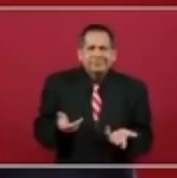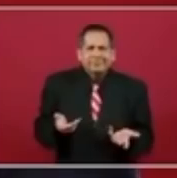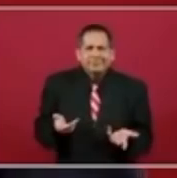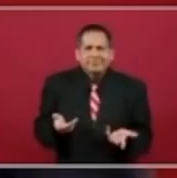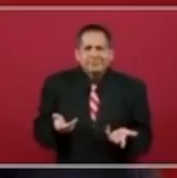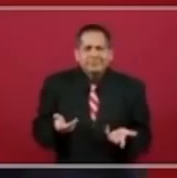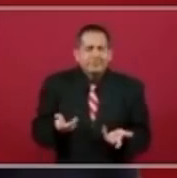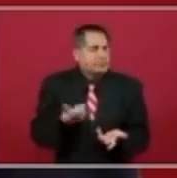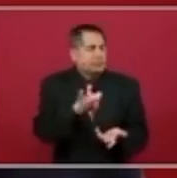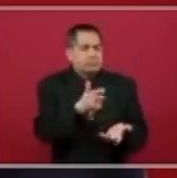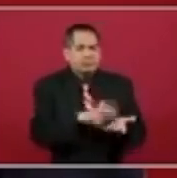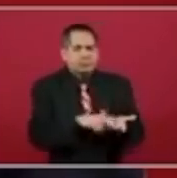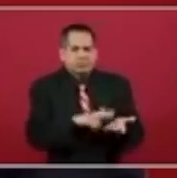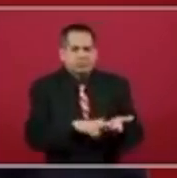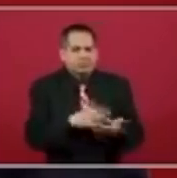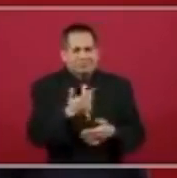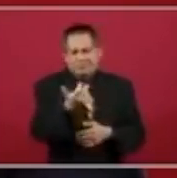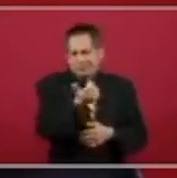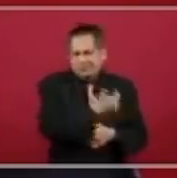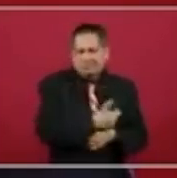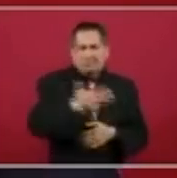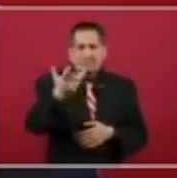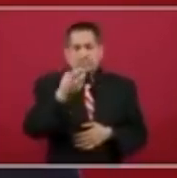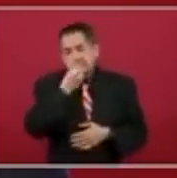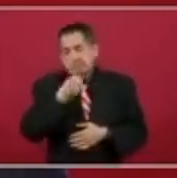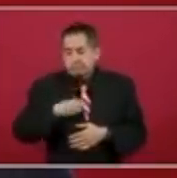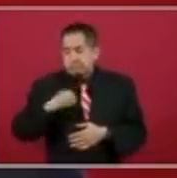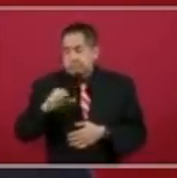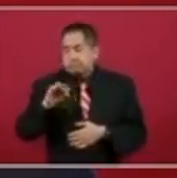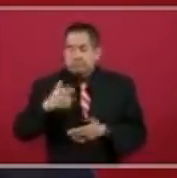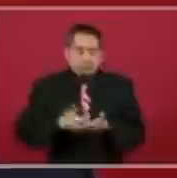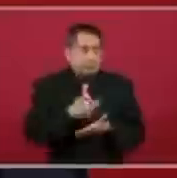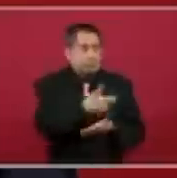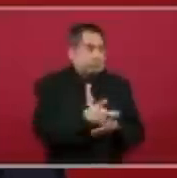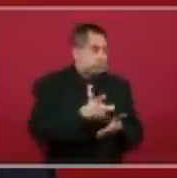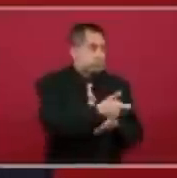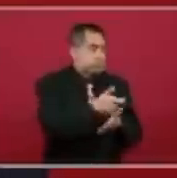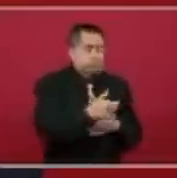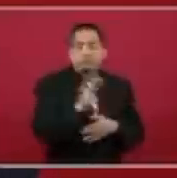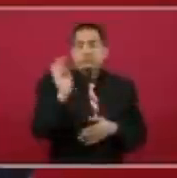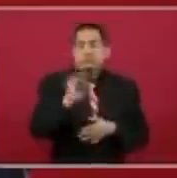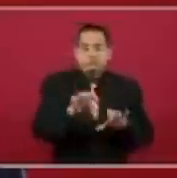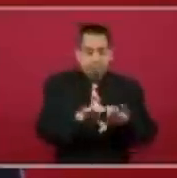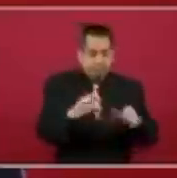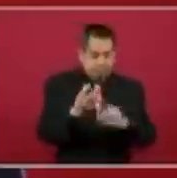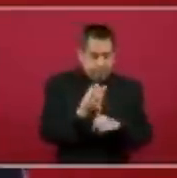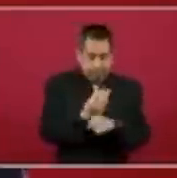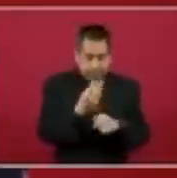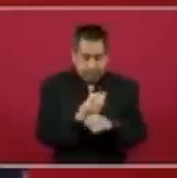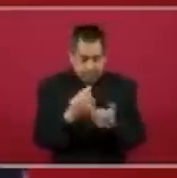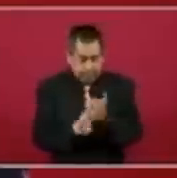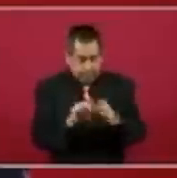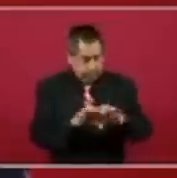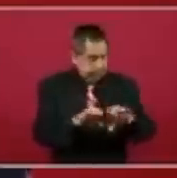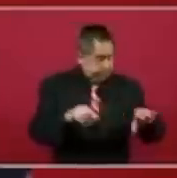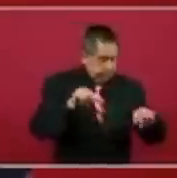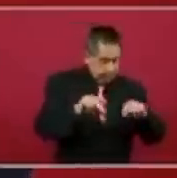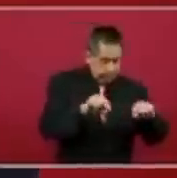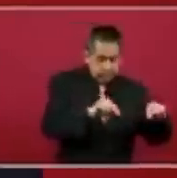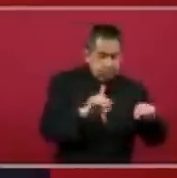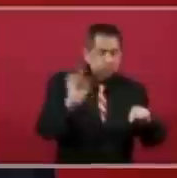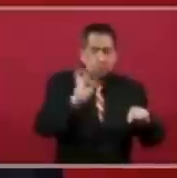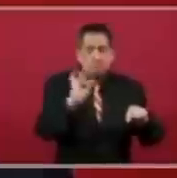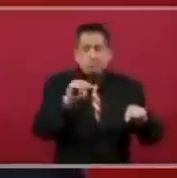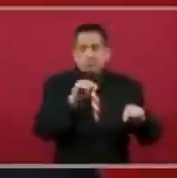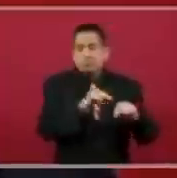a precios elevadísimos. Y si en la construcción del gasoducto